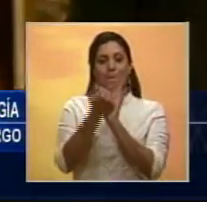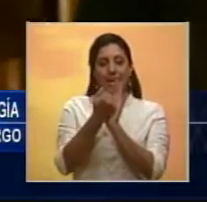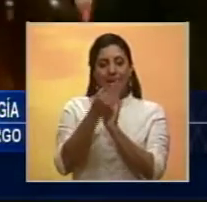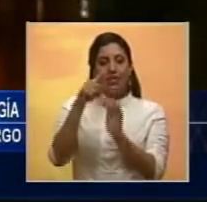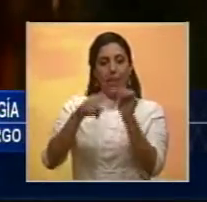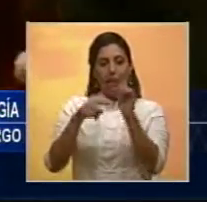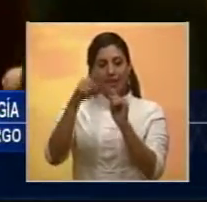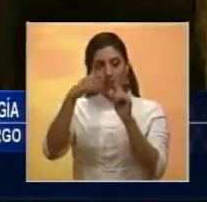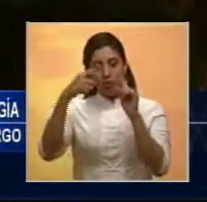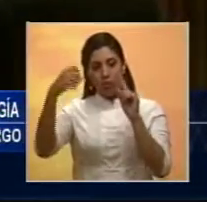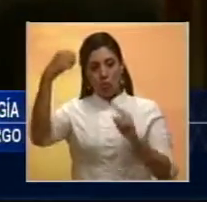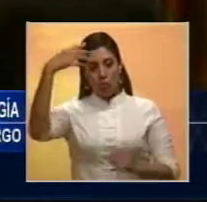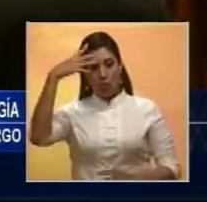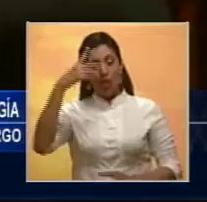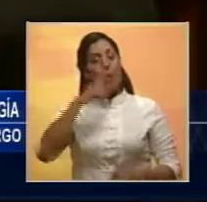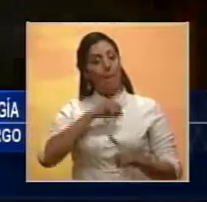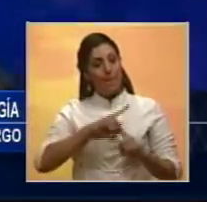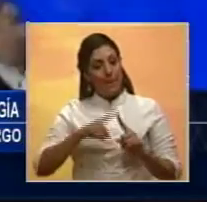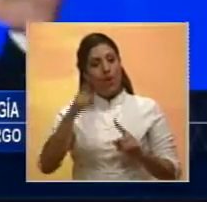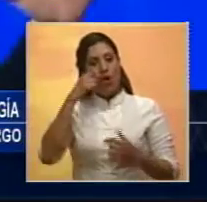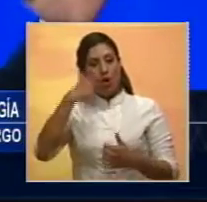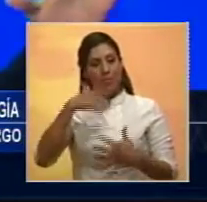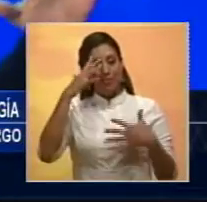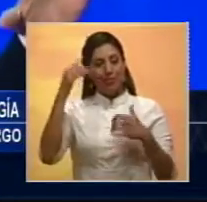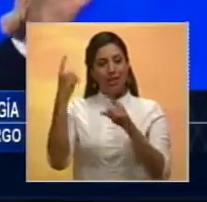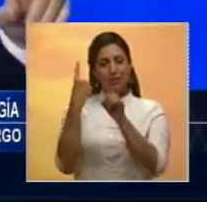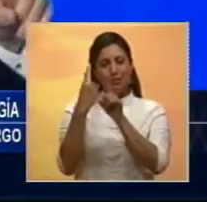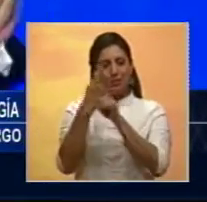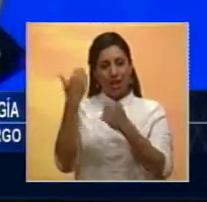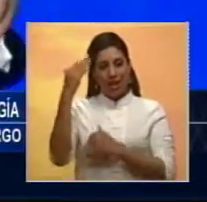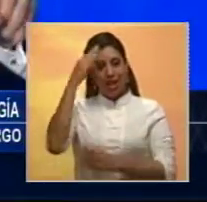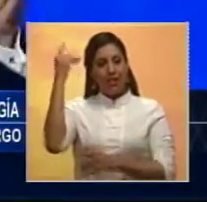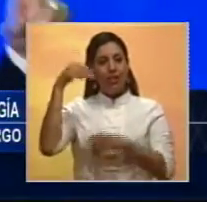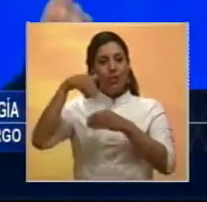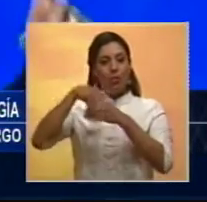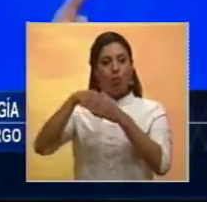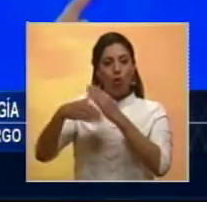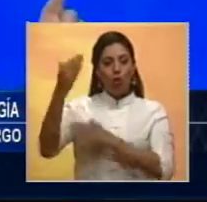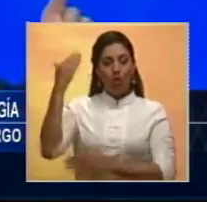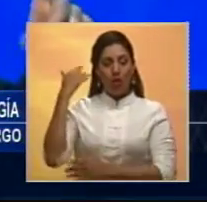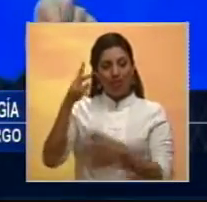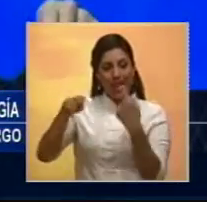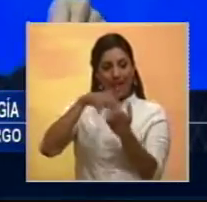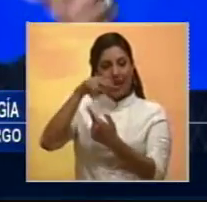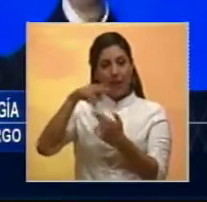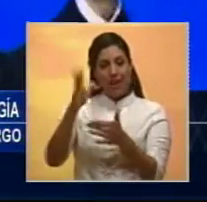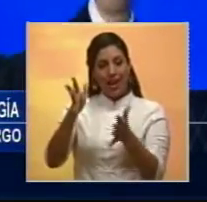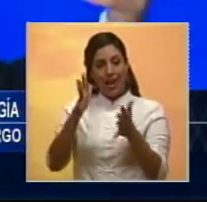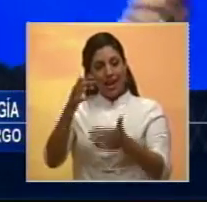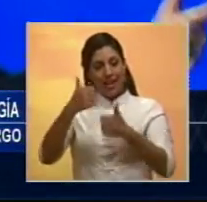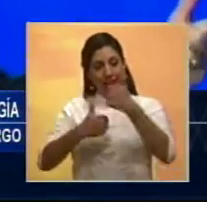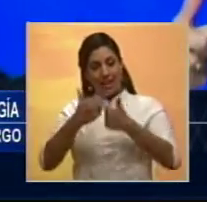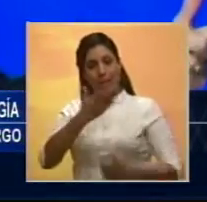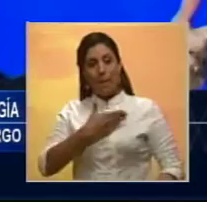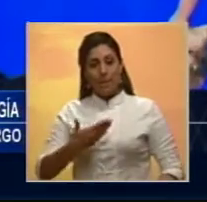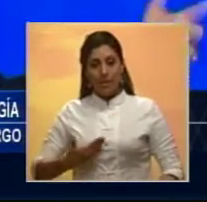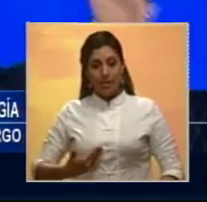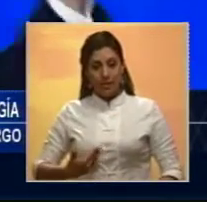productos energéticos. Perry fue uno de los rivales de Trump en las elecciones primarias republicanas para obtener la candidatura